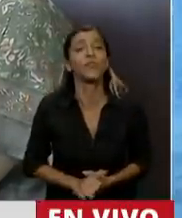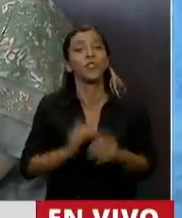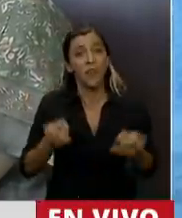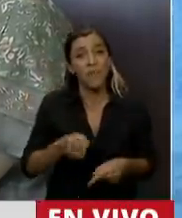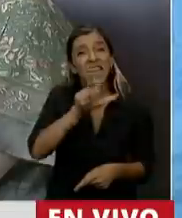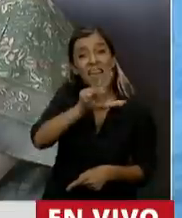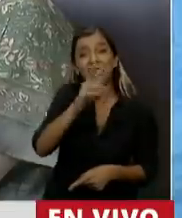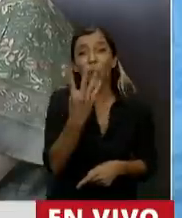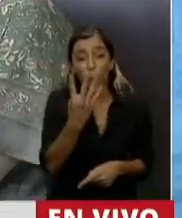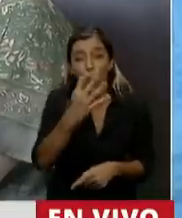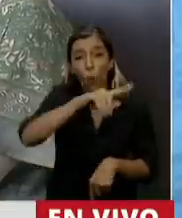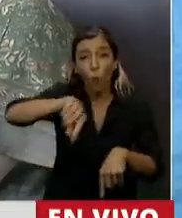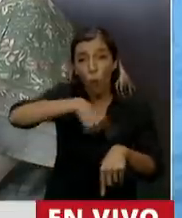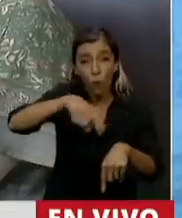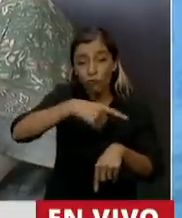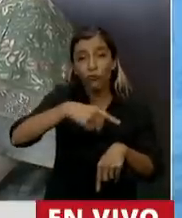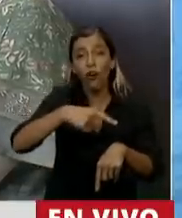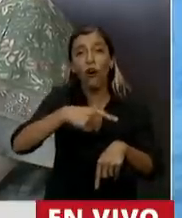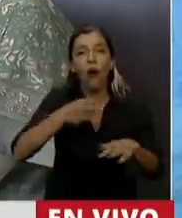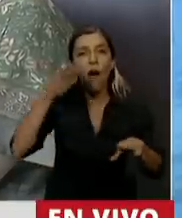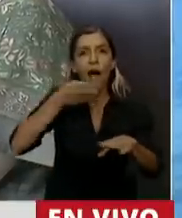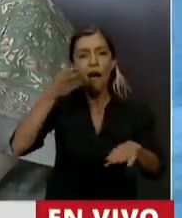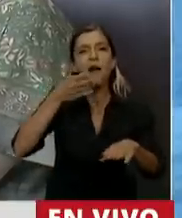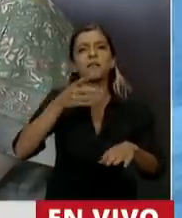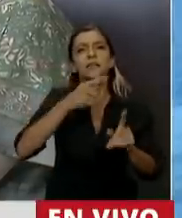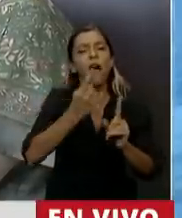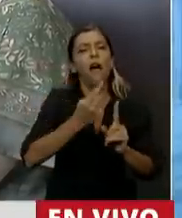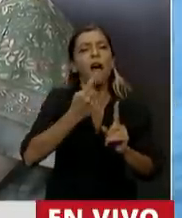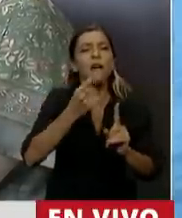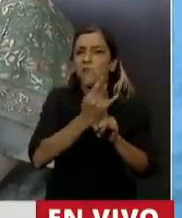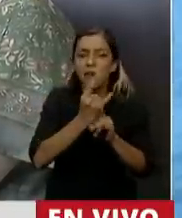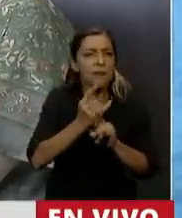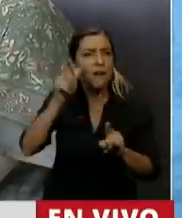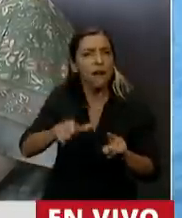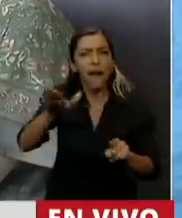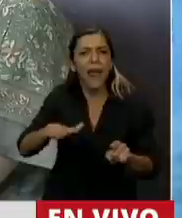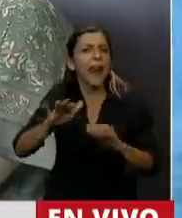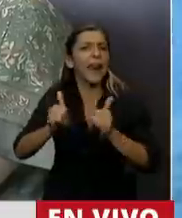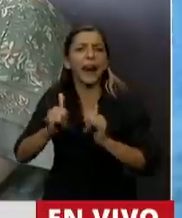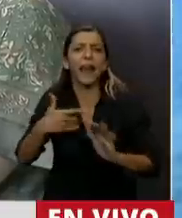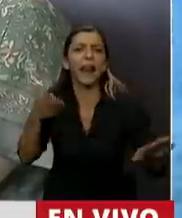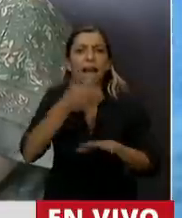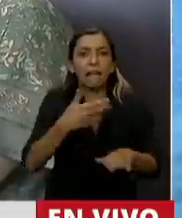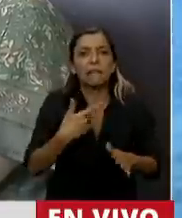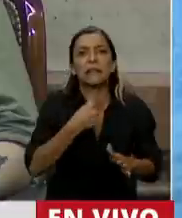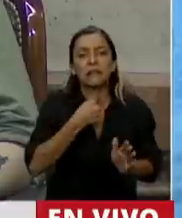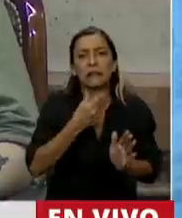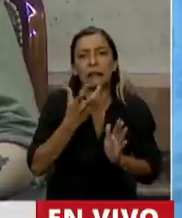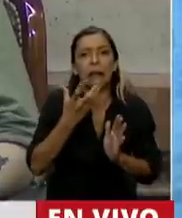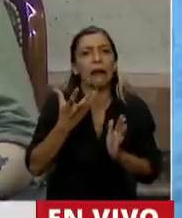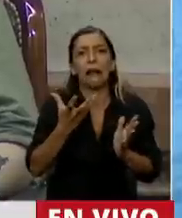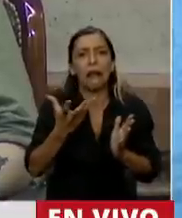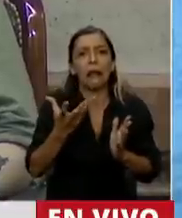horas un adolescente llega a un hospital con complicaciones por un aborto clandestino. No son